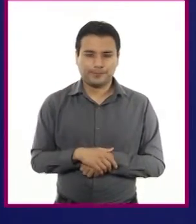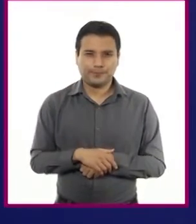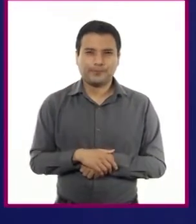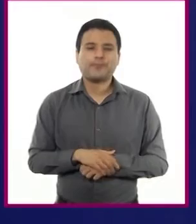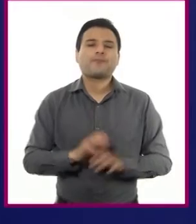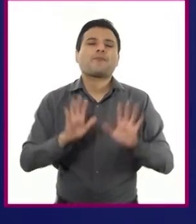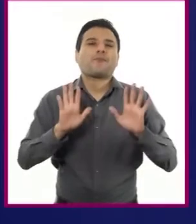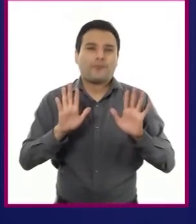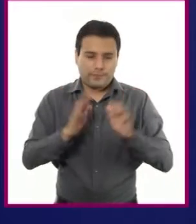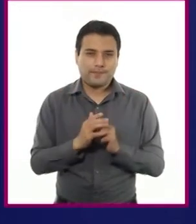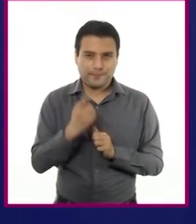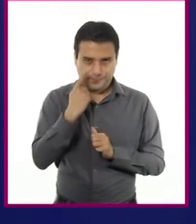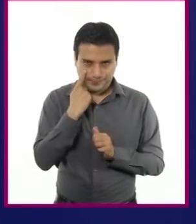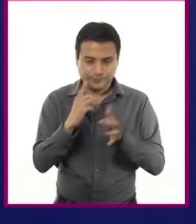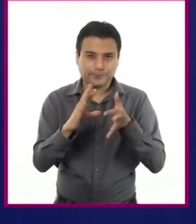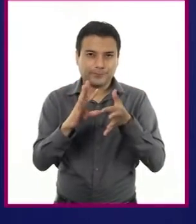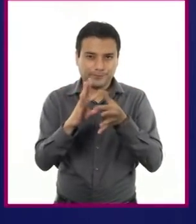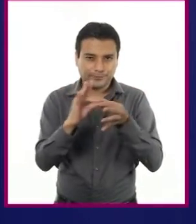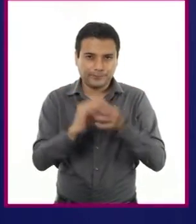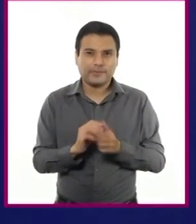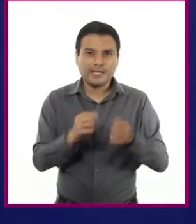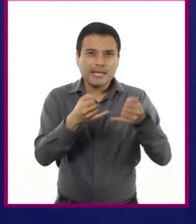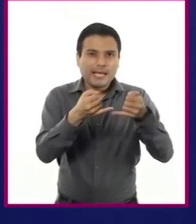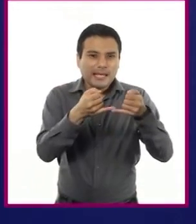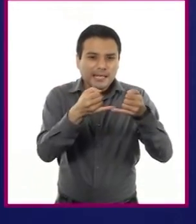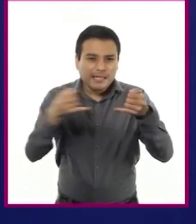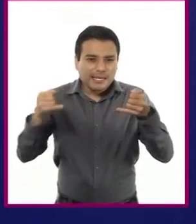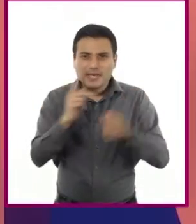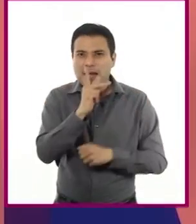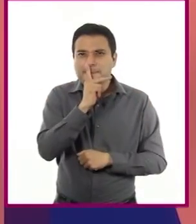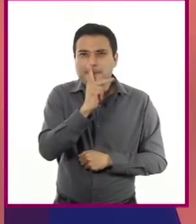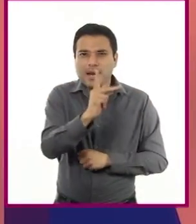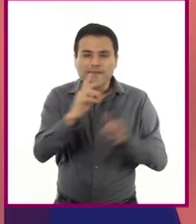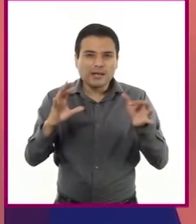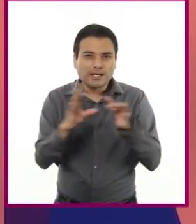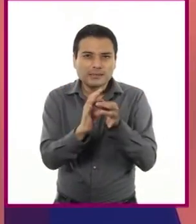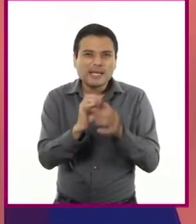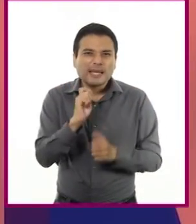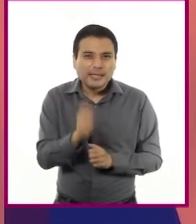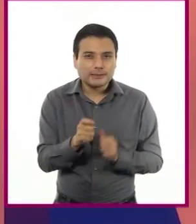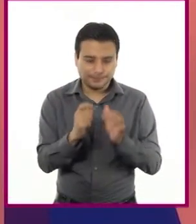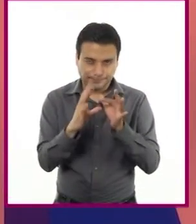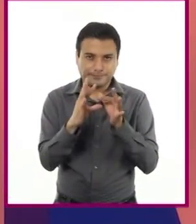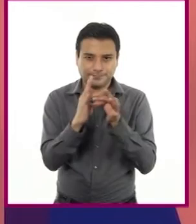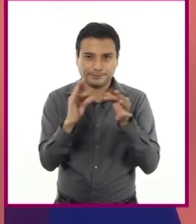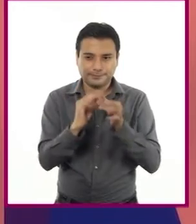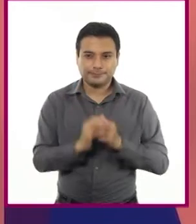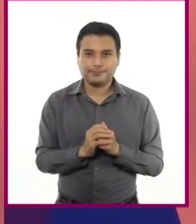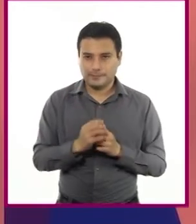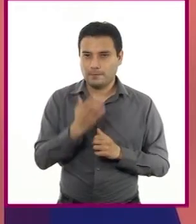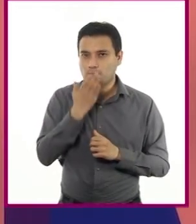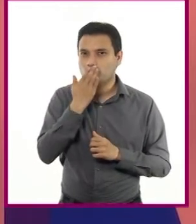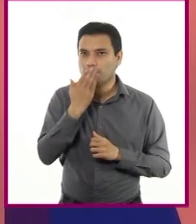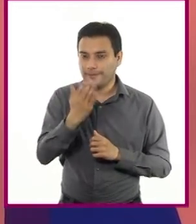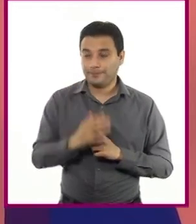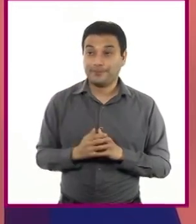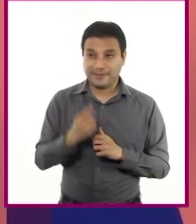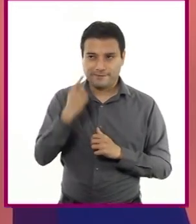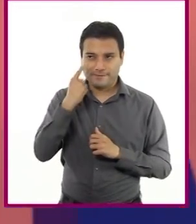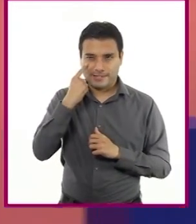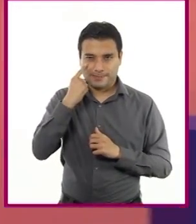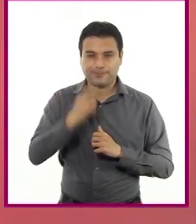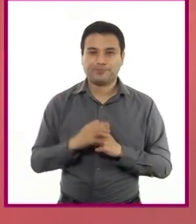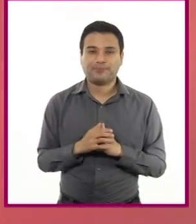pena aclarar qué son las líneas o las palabras de enlace. Tienes razón, y te propongo que llegado el